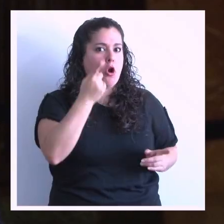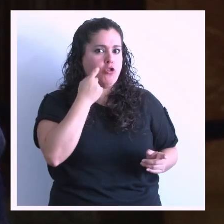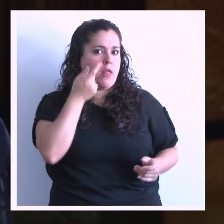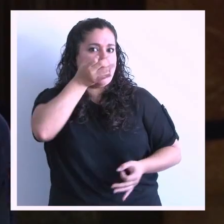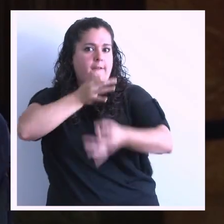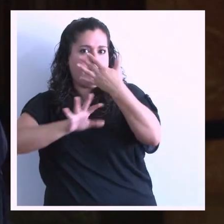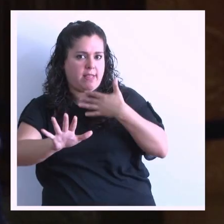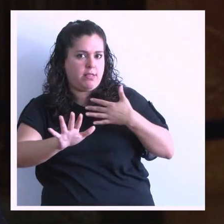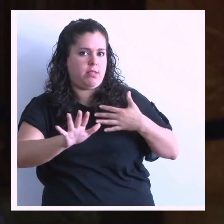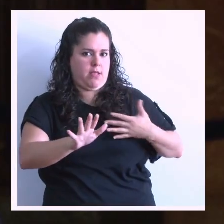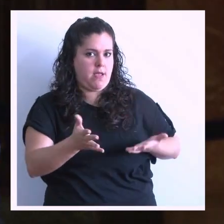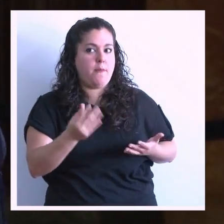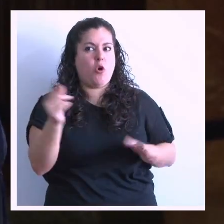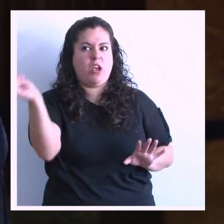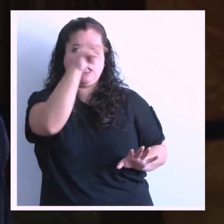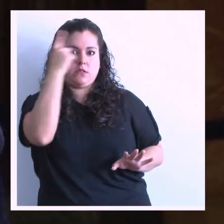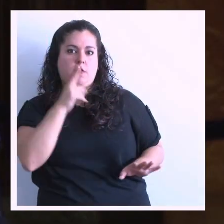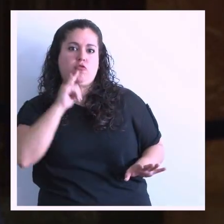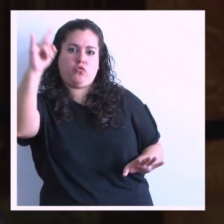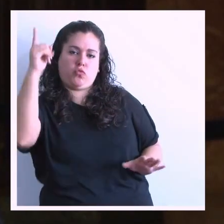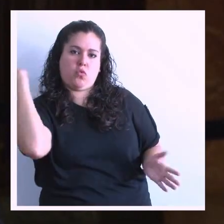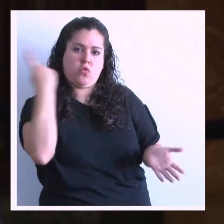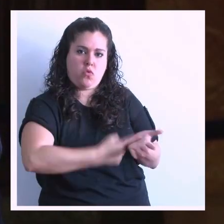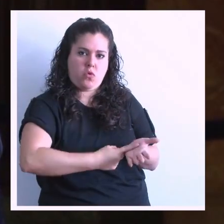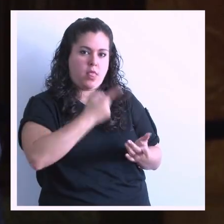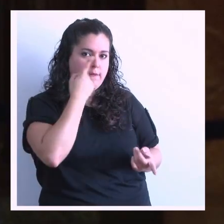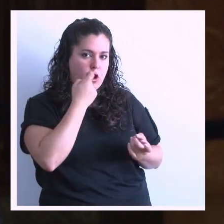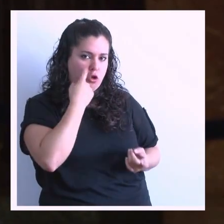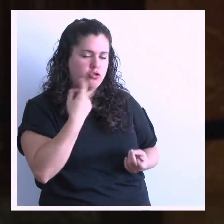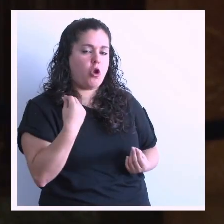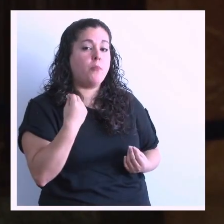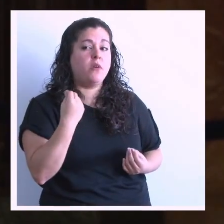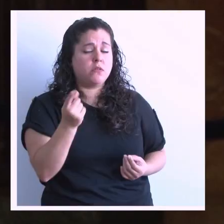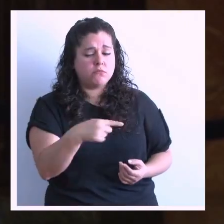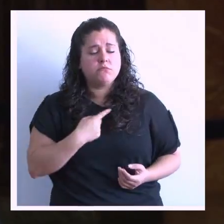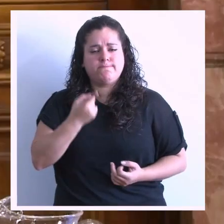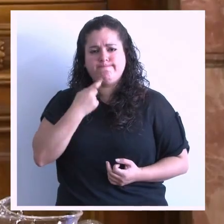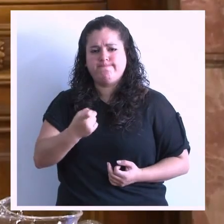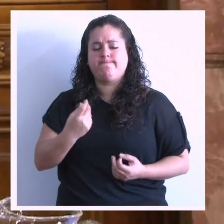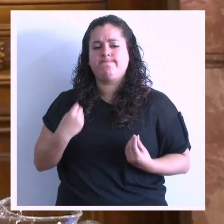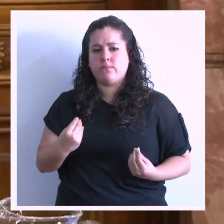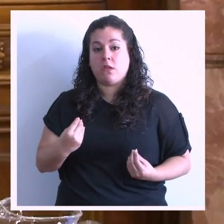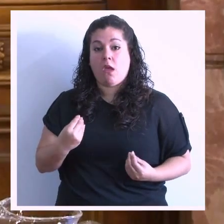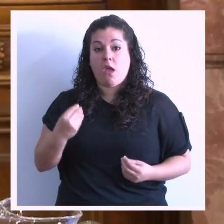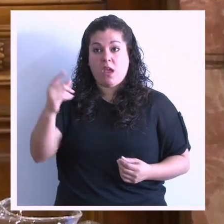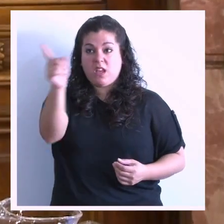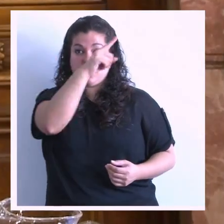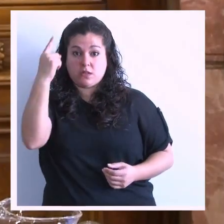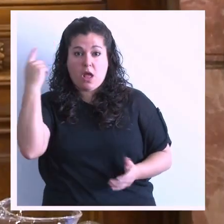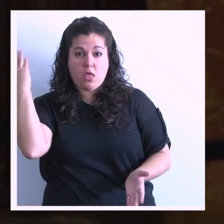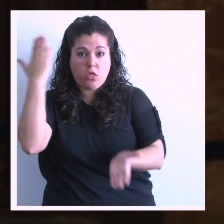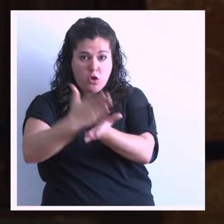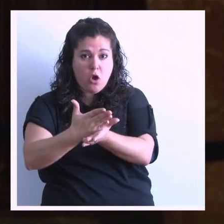entonces ya, digamos, se desvirtúa y aparte se desvirtúa la intención misma del plan, del precio